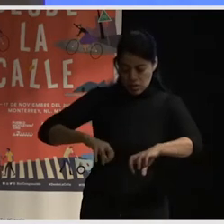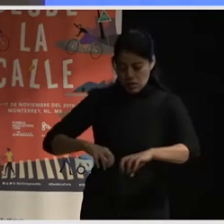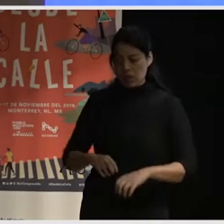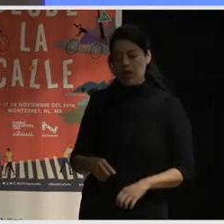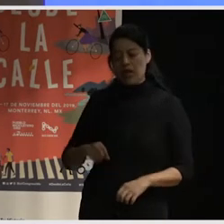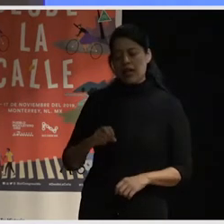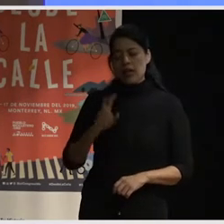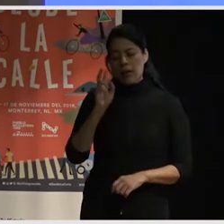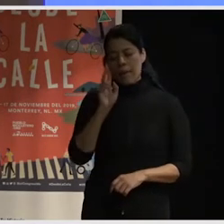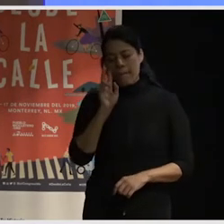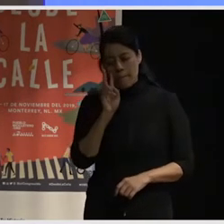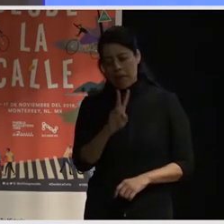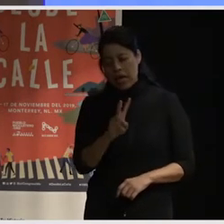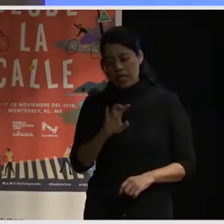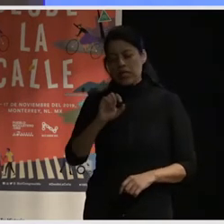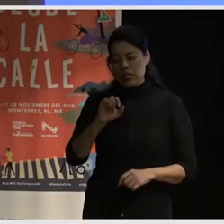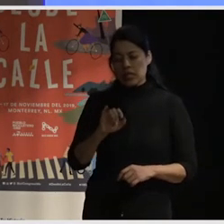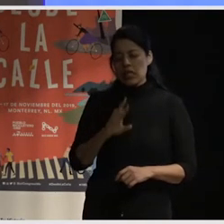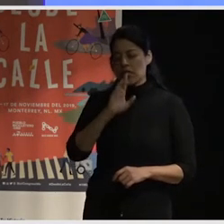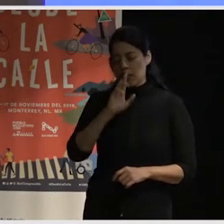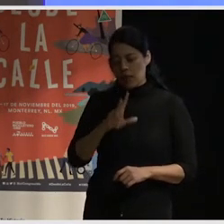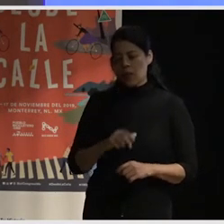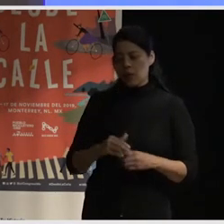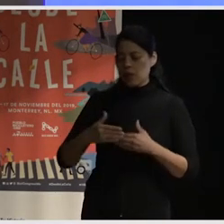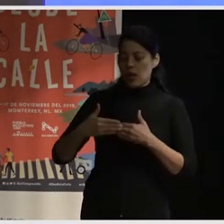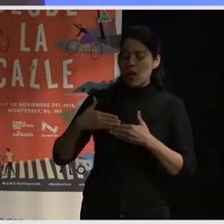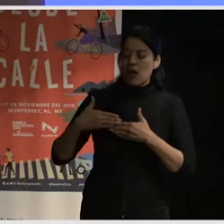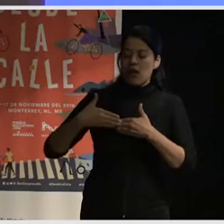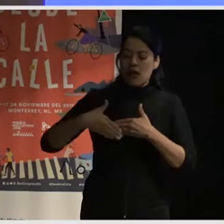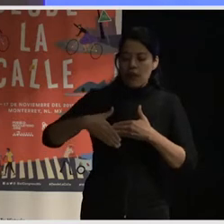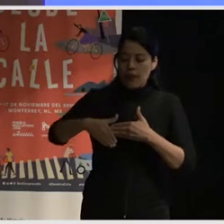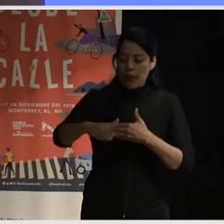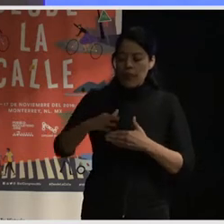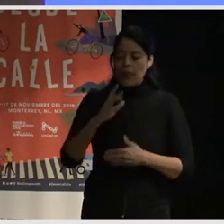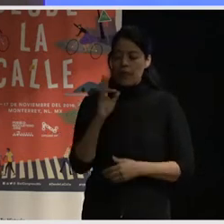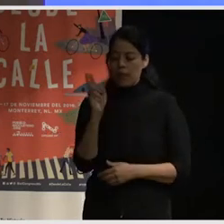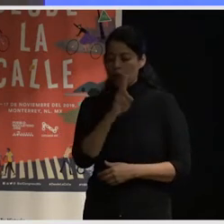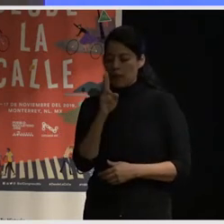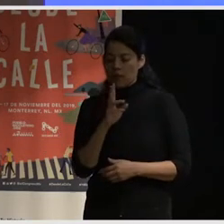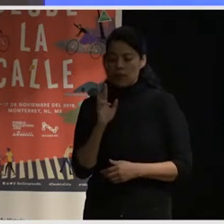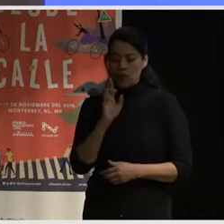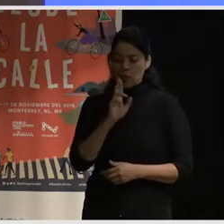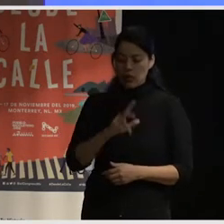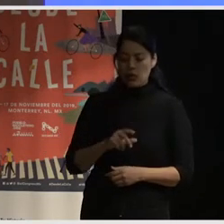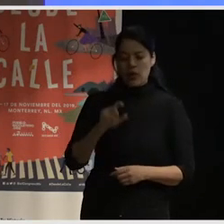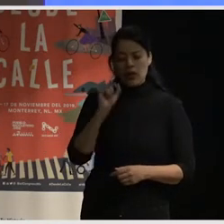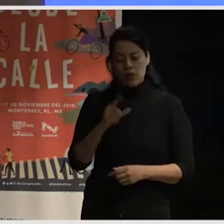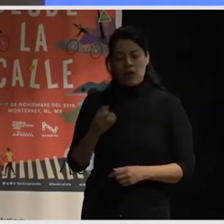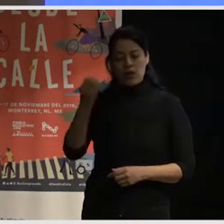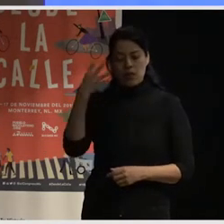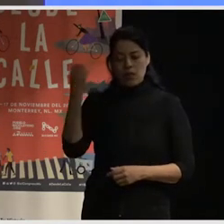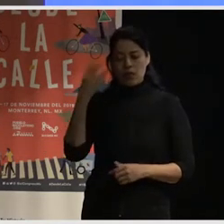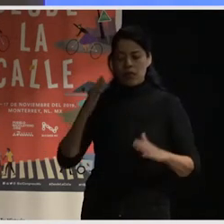abona terreno para ir mejorando la calidad del aire a largo plazo también hemos participado en diferentes foros y